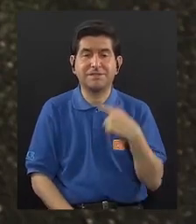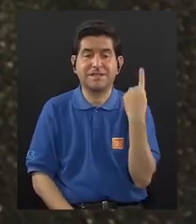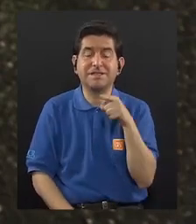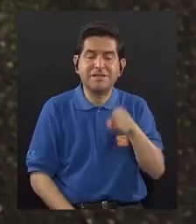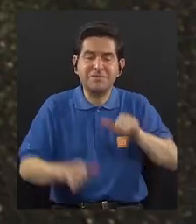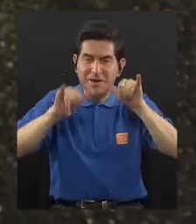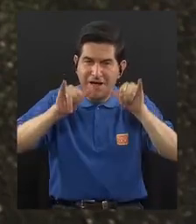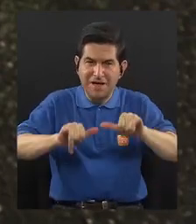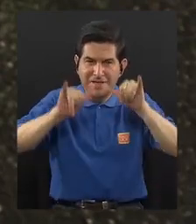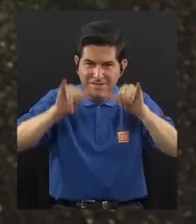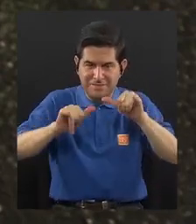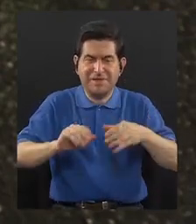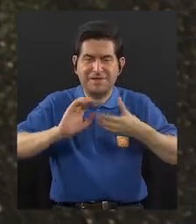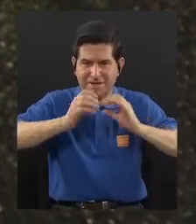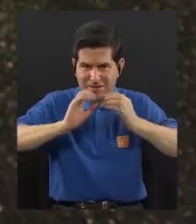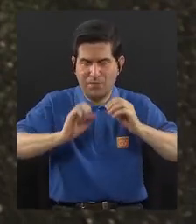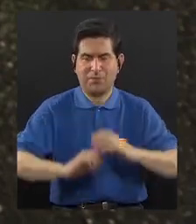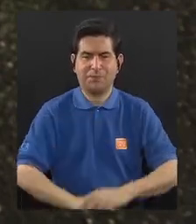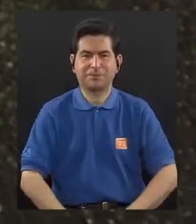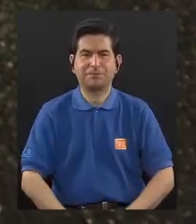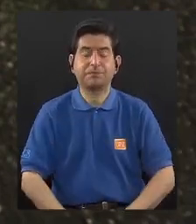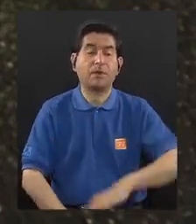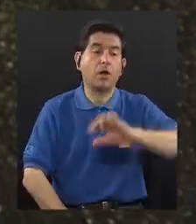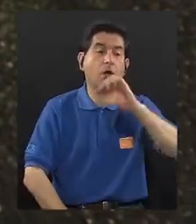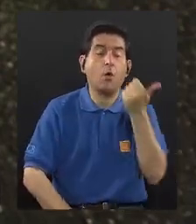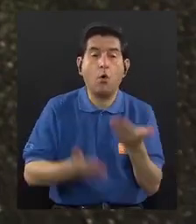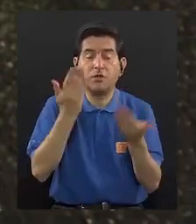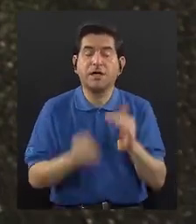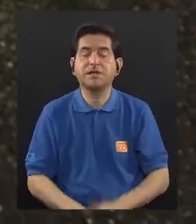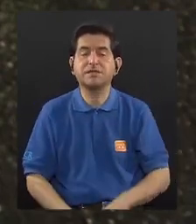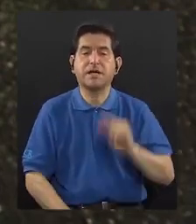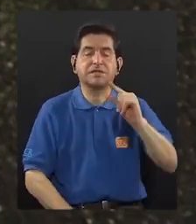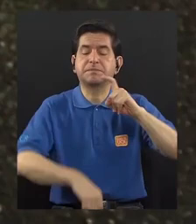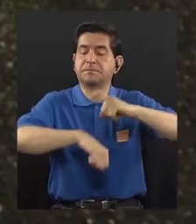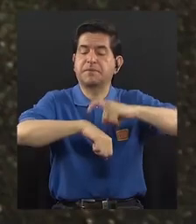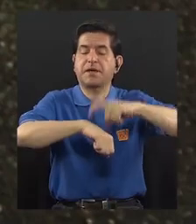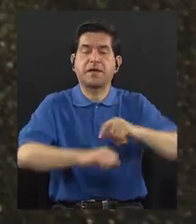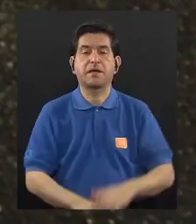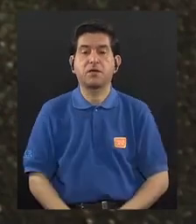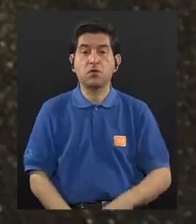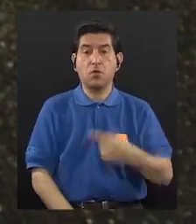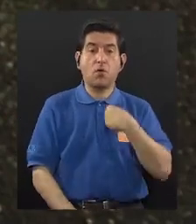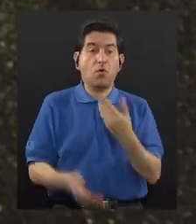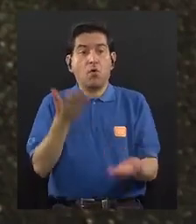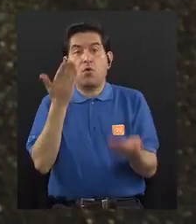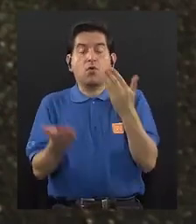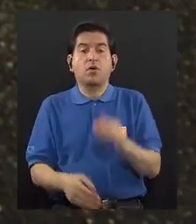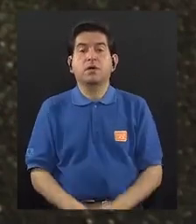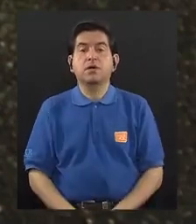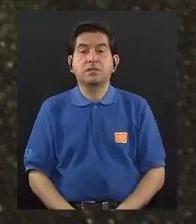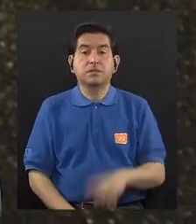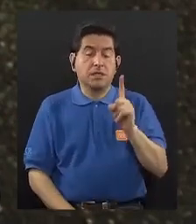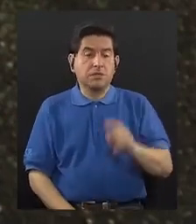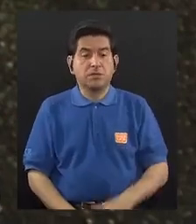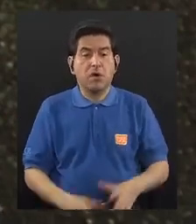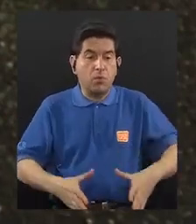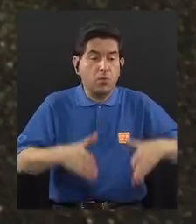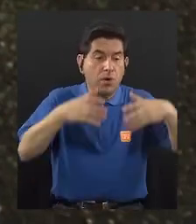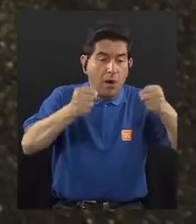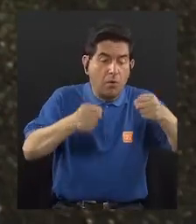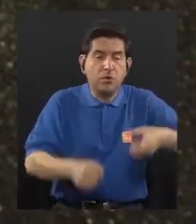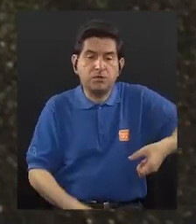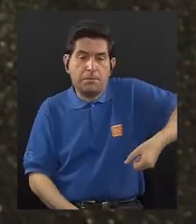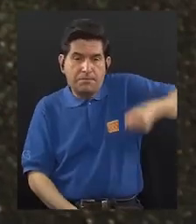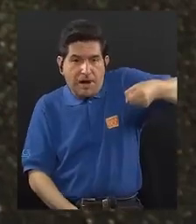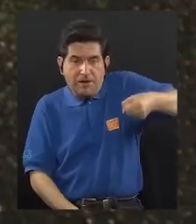tener una población ahí estable hay otra que es transitoria es decir que la toma uno de cualquier bolsa de